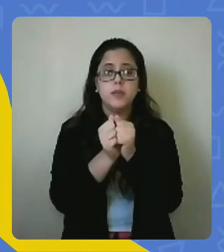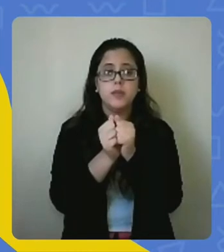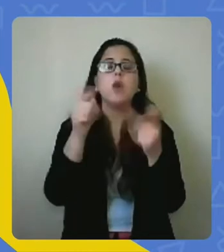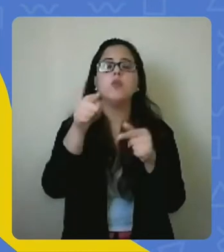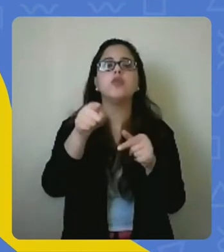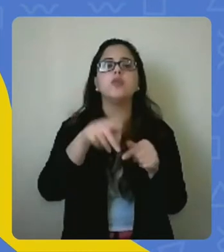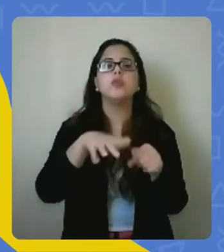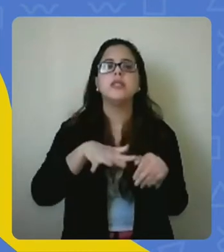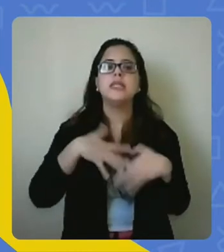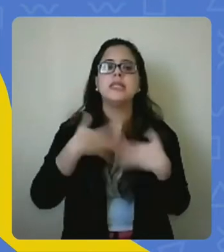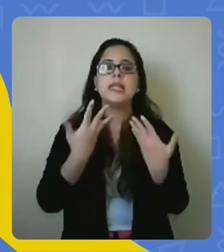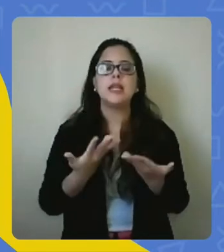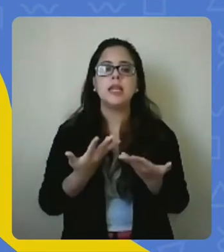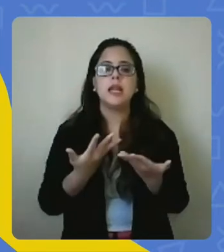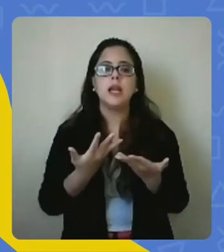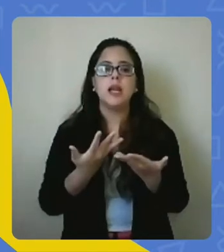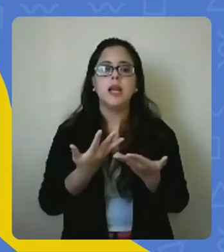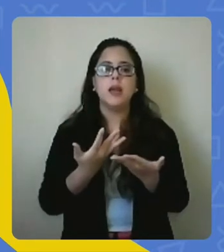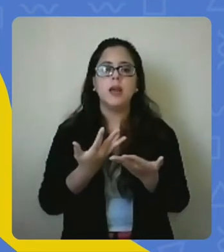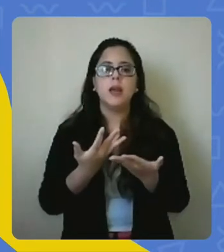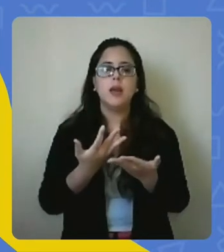cómo te sientes